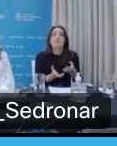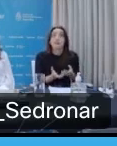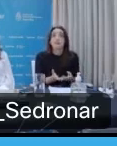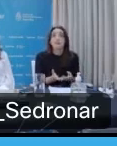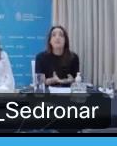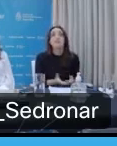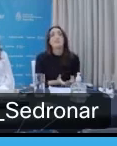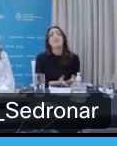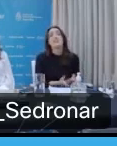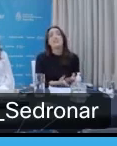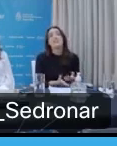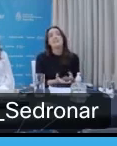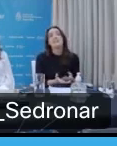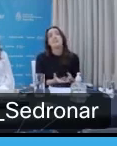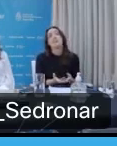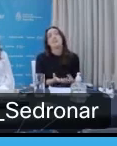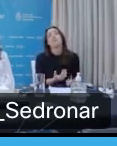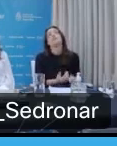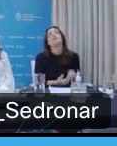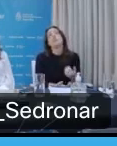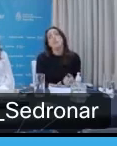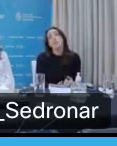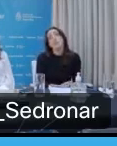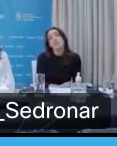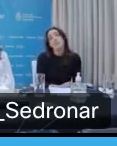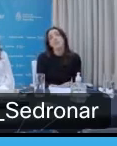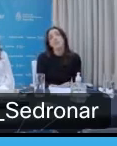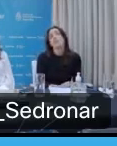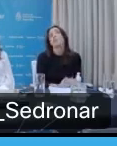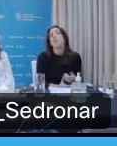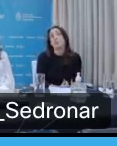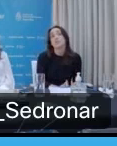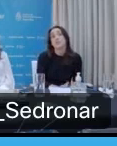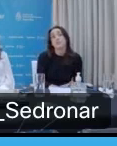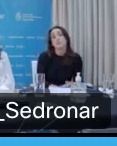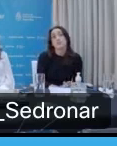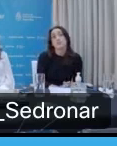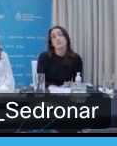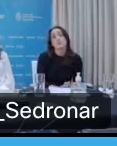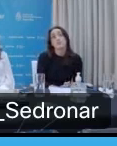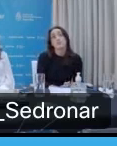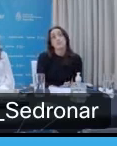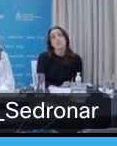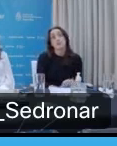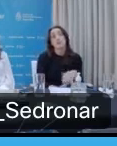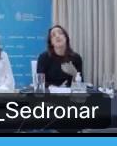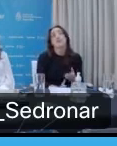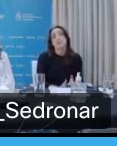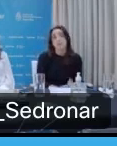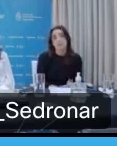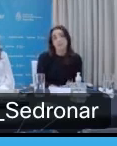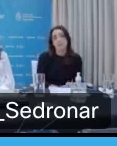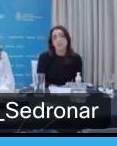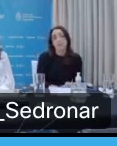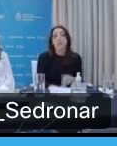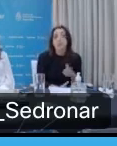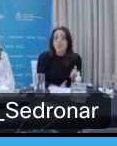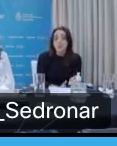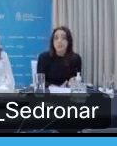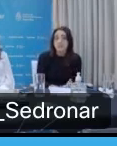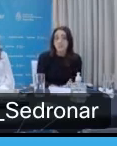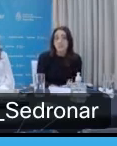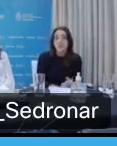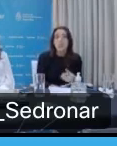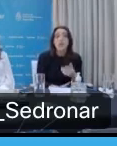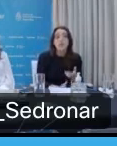solapadas, pero están presentes y muchas veces condicionan, ¿no? Nuestros modos de intervención y nuestras políticas de cuidado, ¿no? Cómo